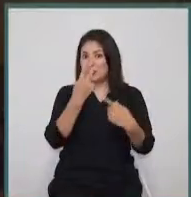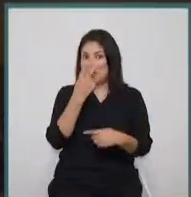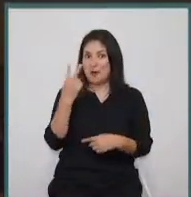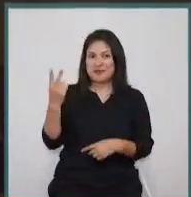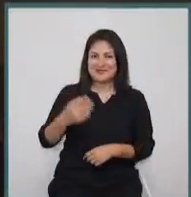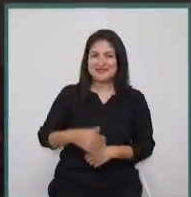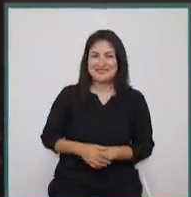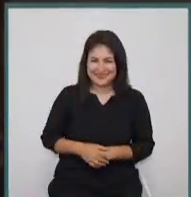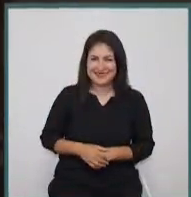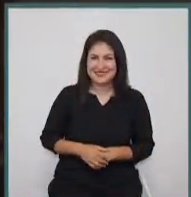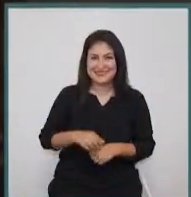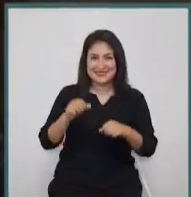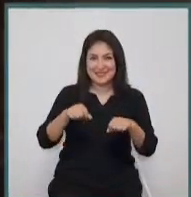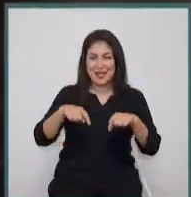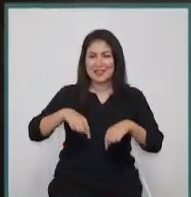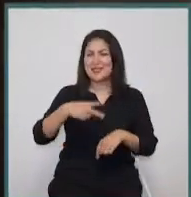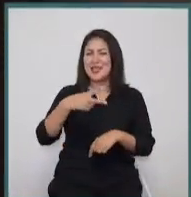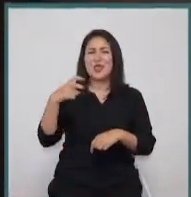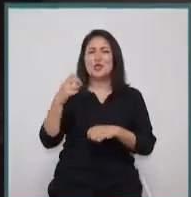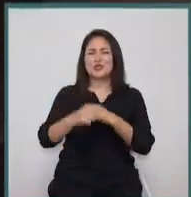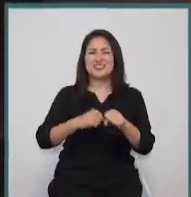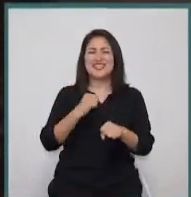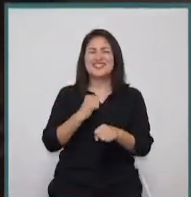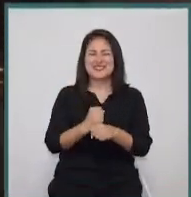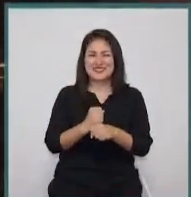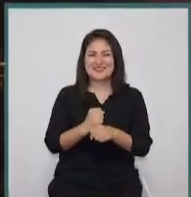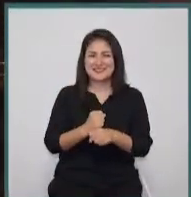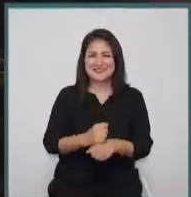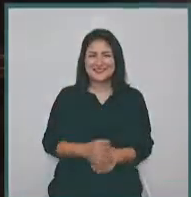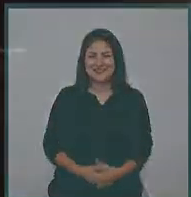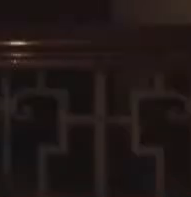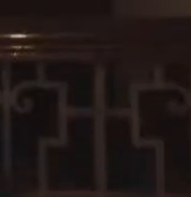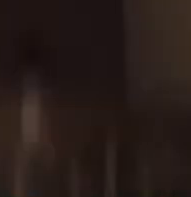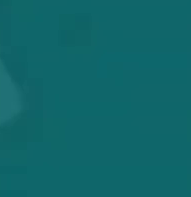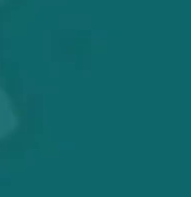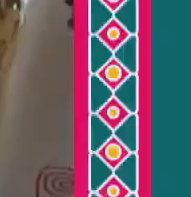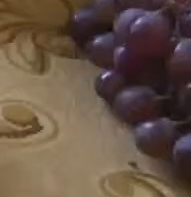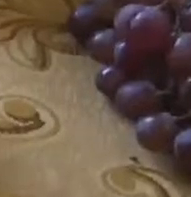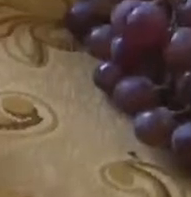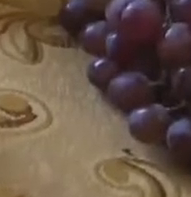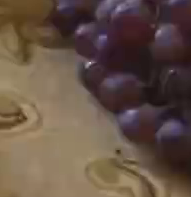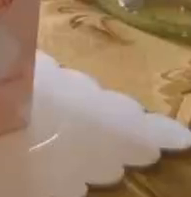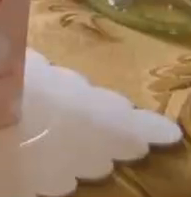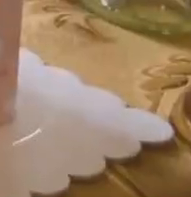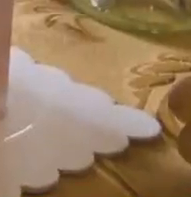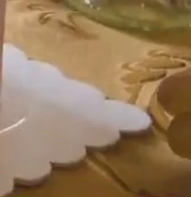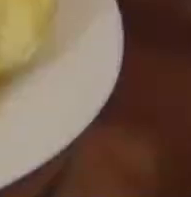que fue la inauguración. Por supuesto, estamos en modo bicentenario.